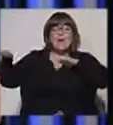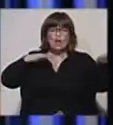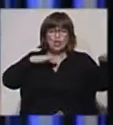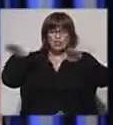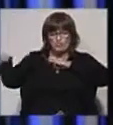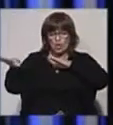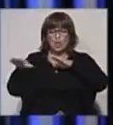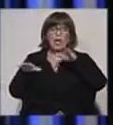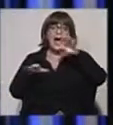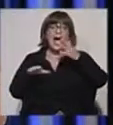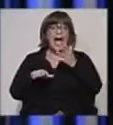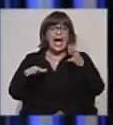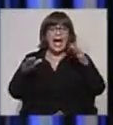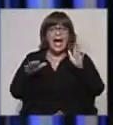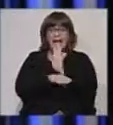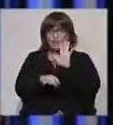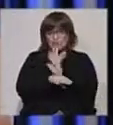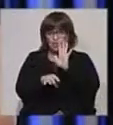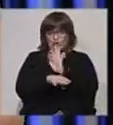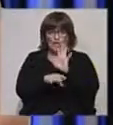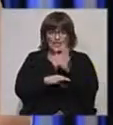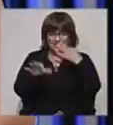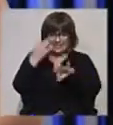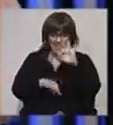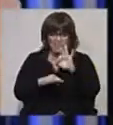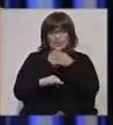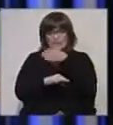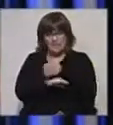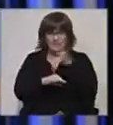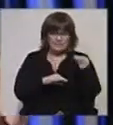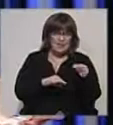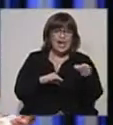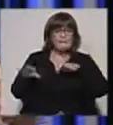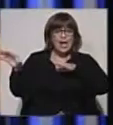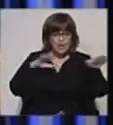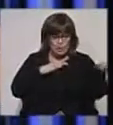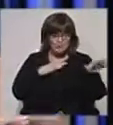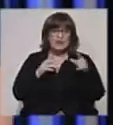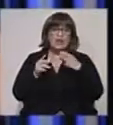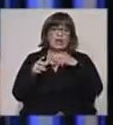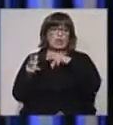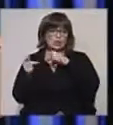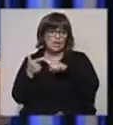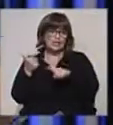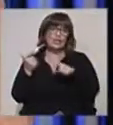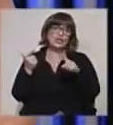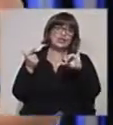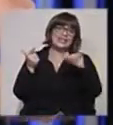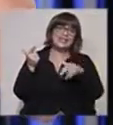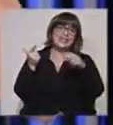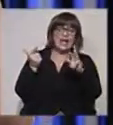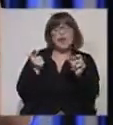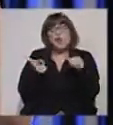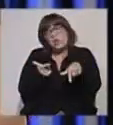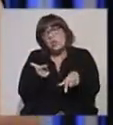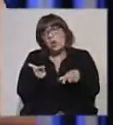de teatro que pasaron a Los Muchachos y a Cíngaros y que este año se dice que como el nivel de las murgas no está tan bueno, que este es